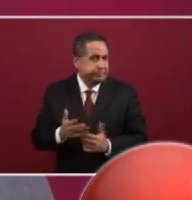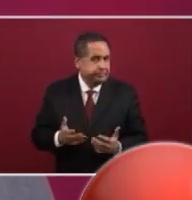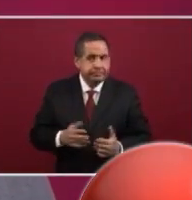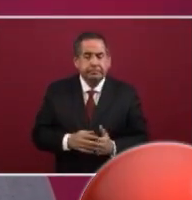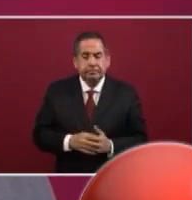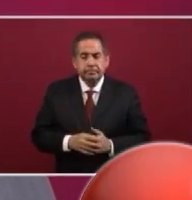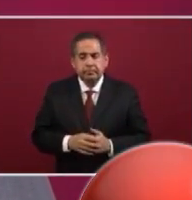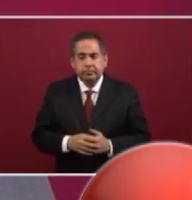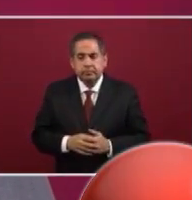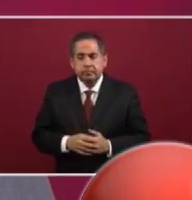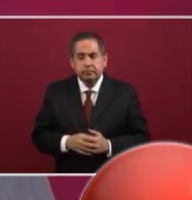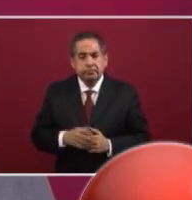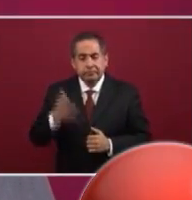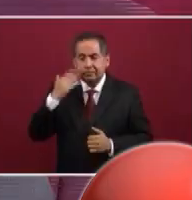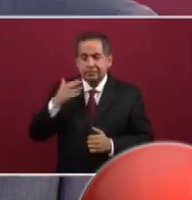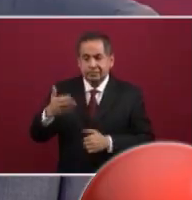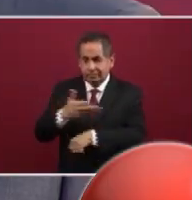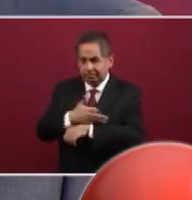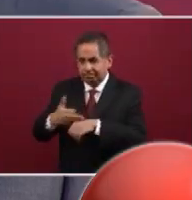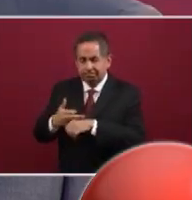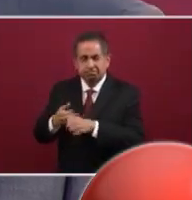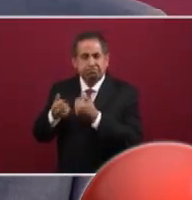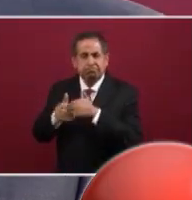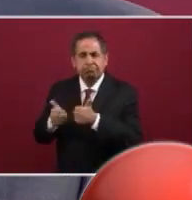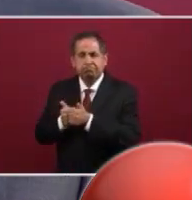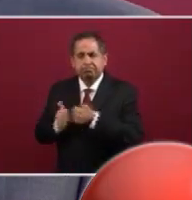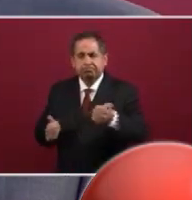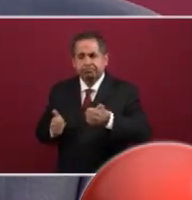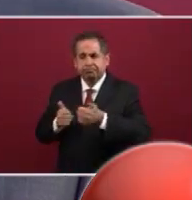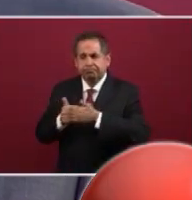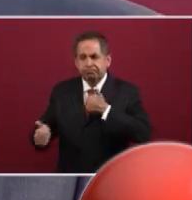Se rompieron familias, hubo